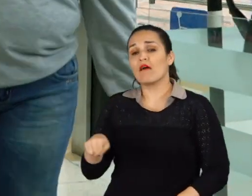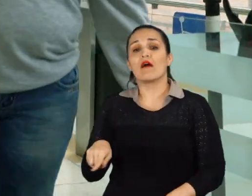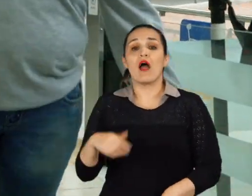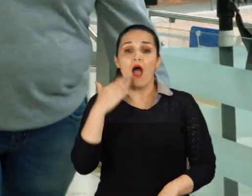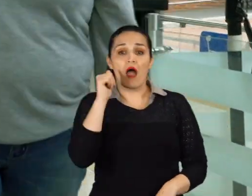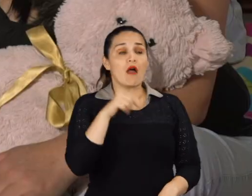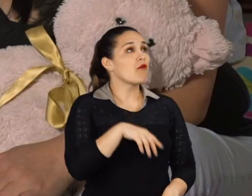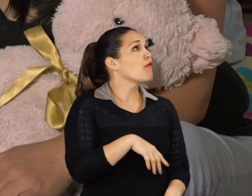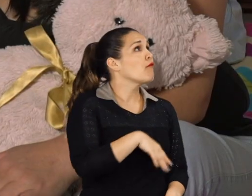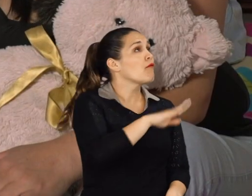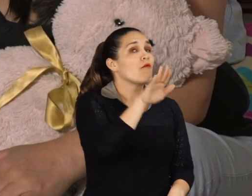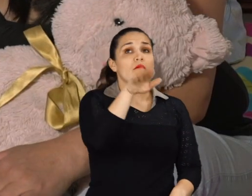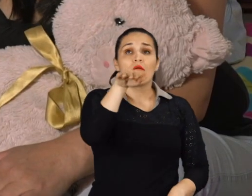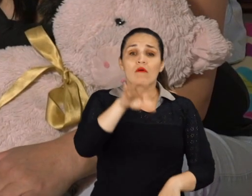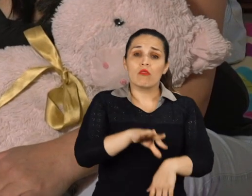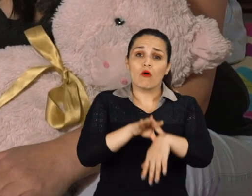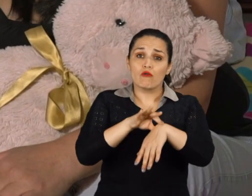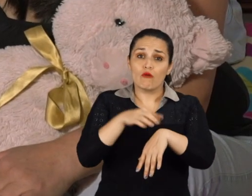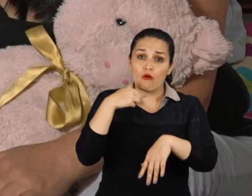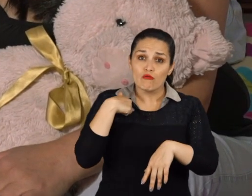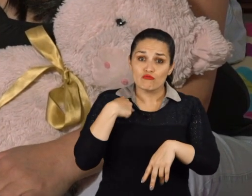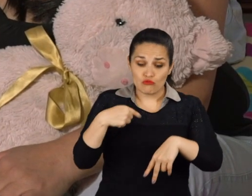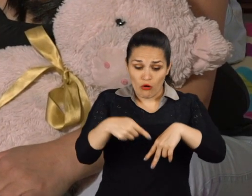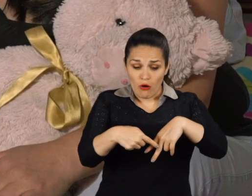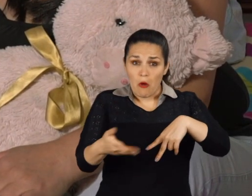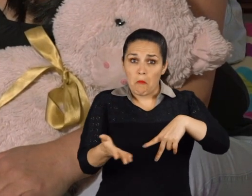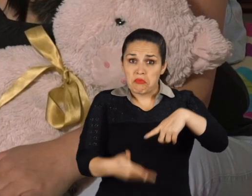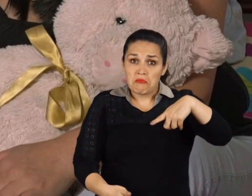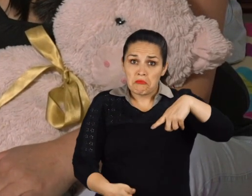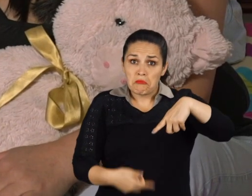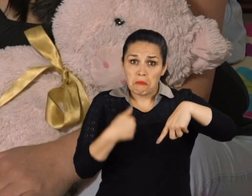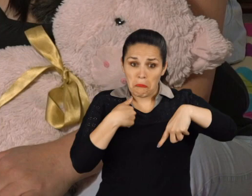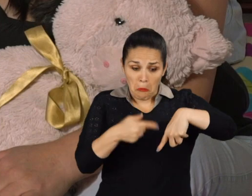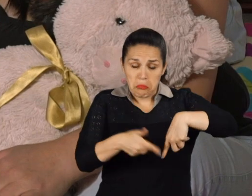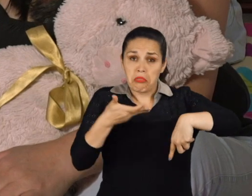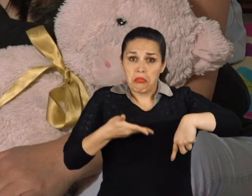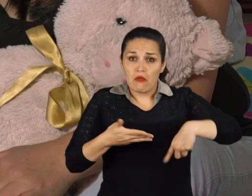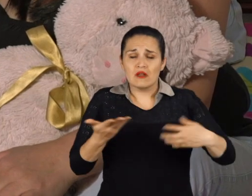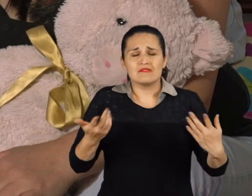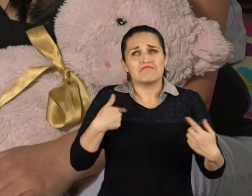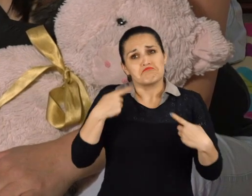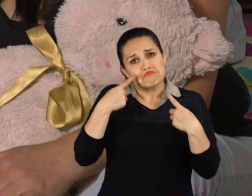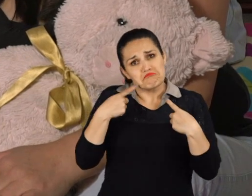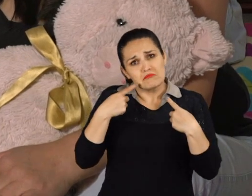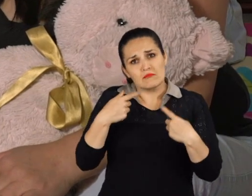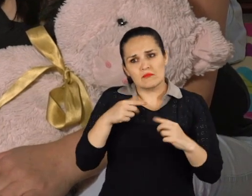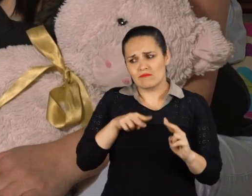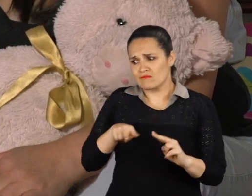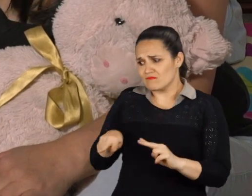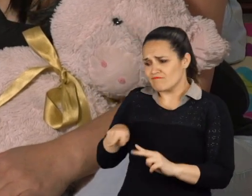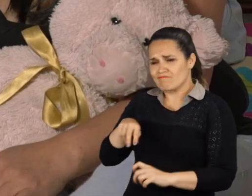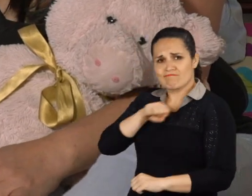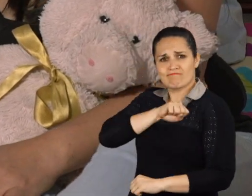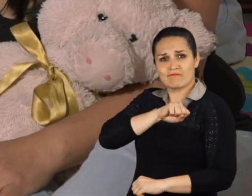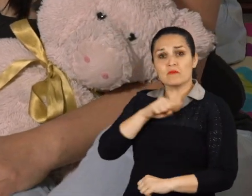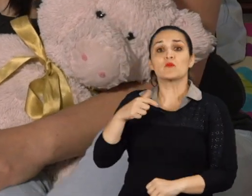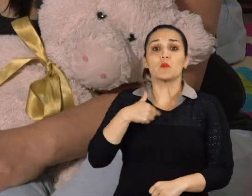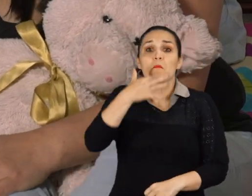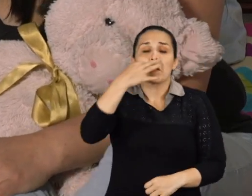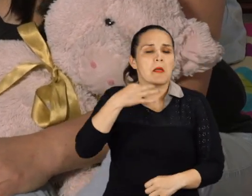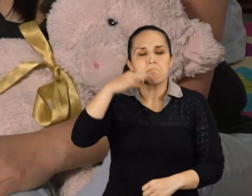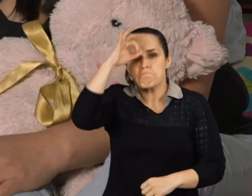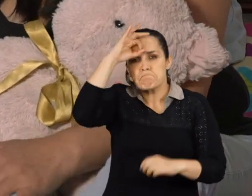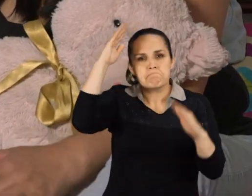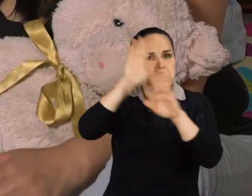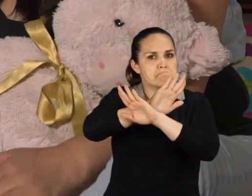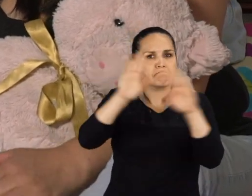la pierna? Ese día yo iba con mi mamá y iba con mi papá. Pues uno, pues yo no tenía ni idea de que era cáncer, o sea, uno